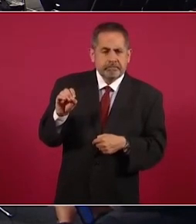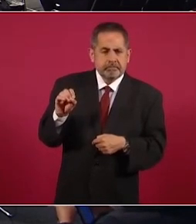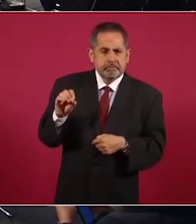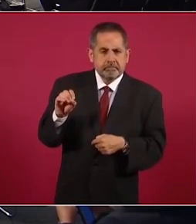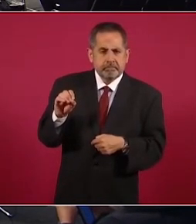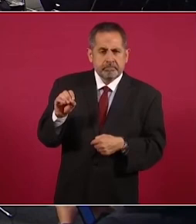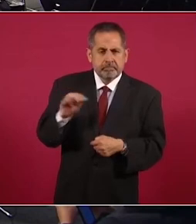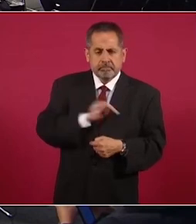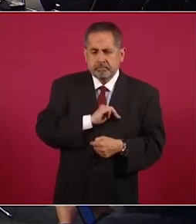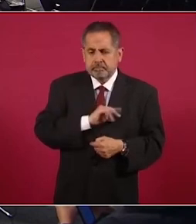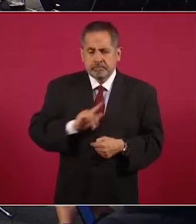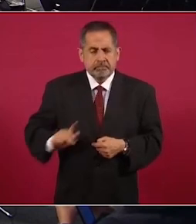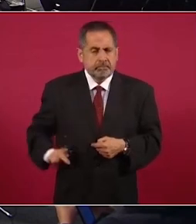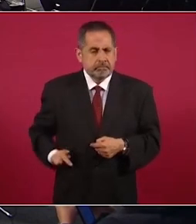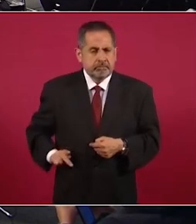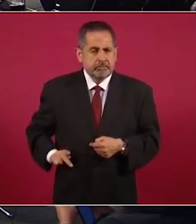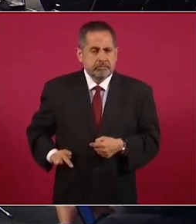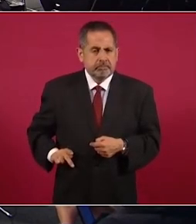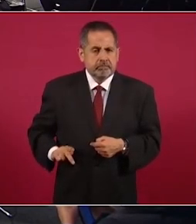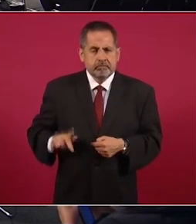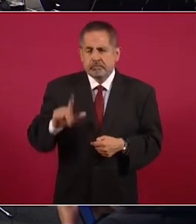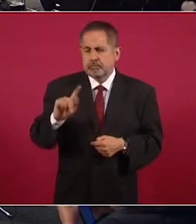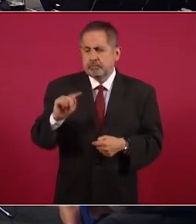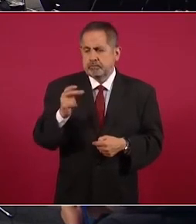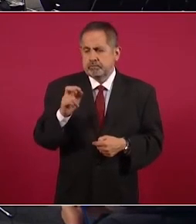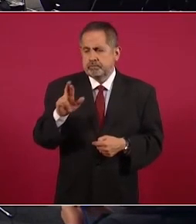Martin Luther King,